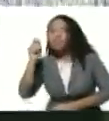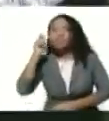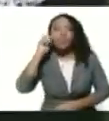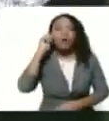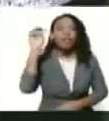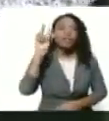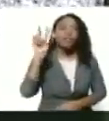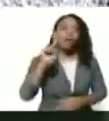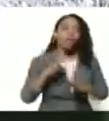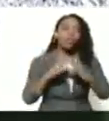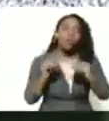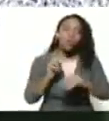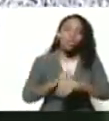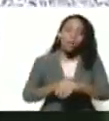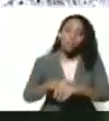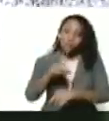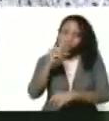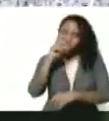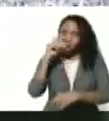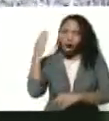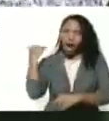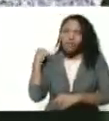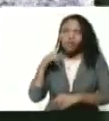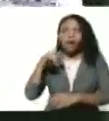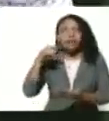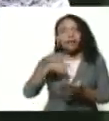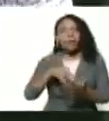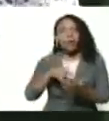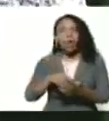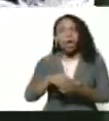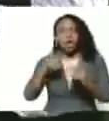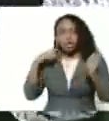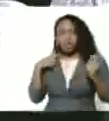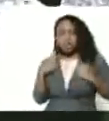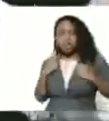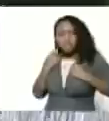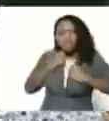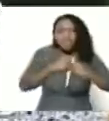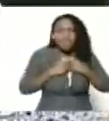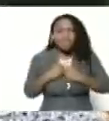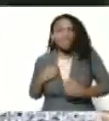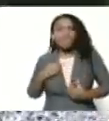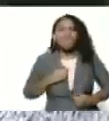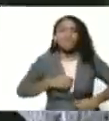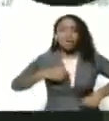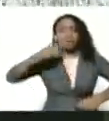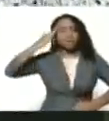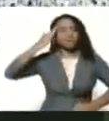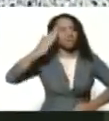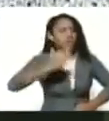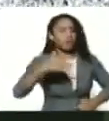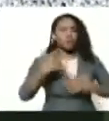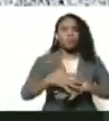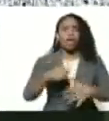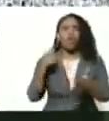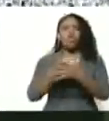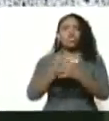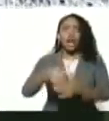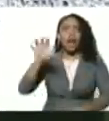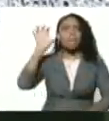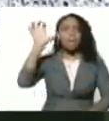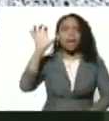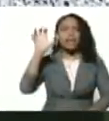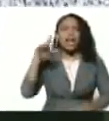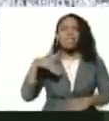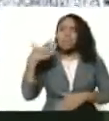todos los tiempos, la de hace 200 años en Carabobo, que vistió de hombre, se puso el uniforme de soldado para luchar por la patria y después conseguían